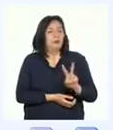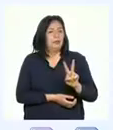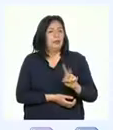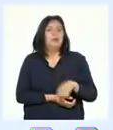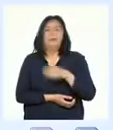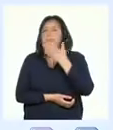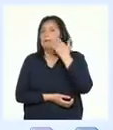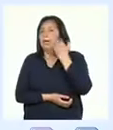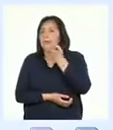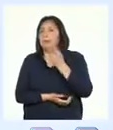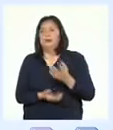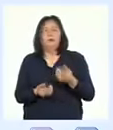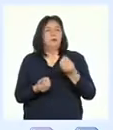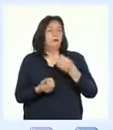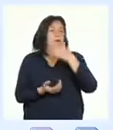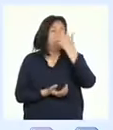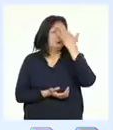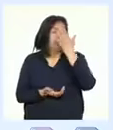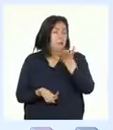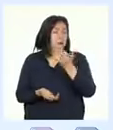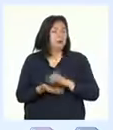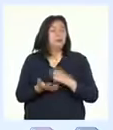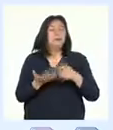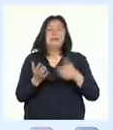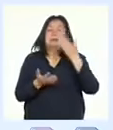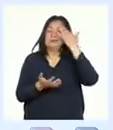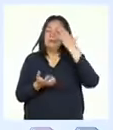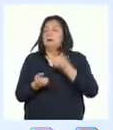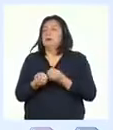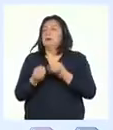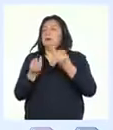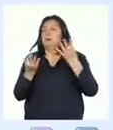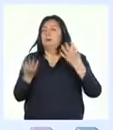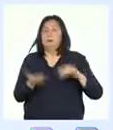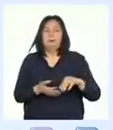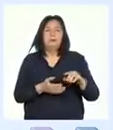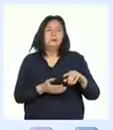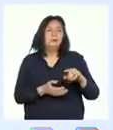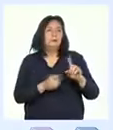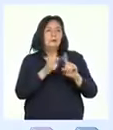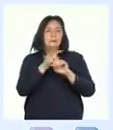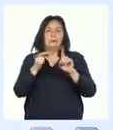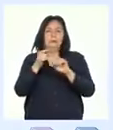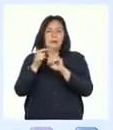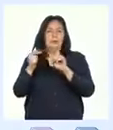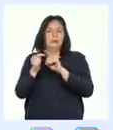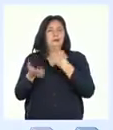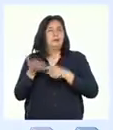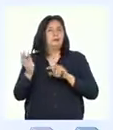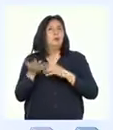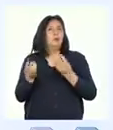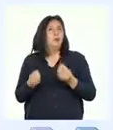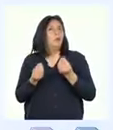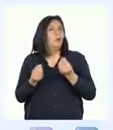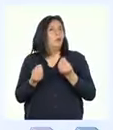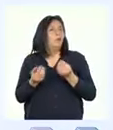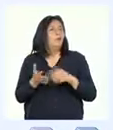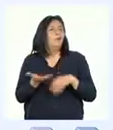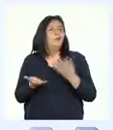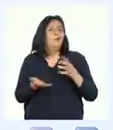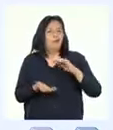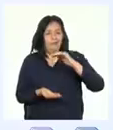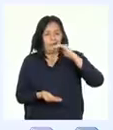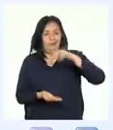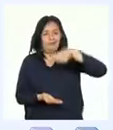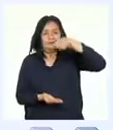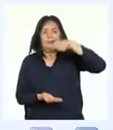pintura blanca? Como podrán suponer, para calcular medio galón de pintura blanca, debemos dividir el